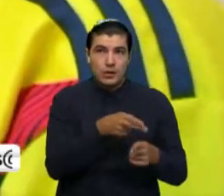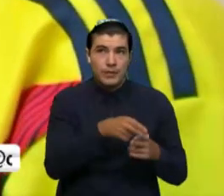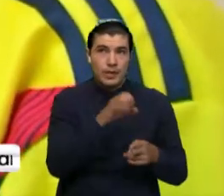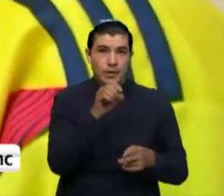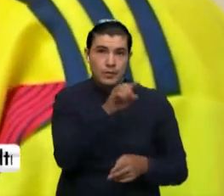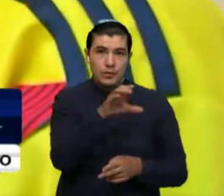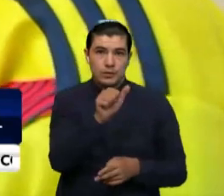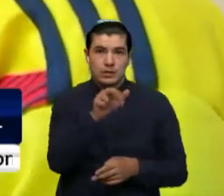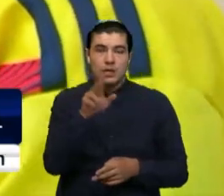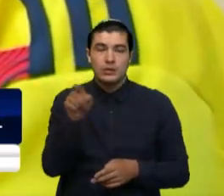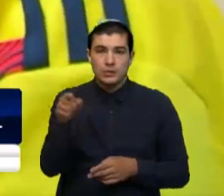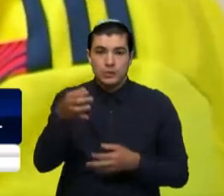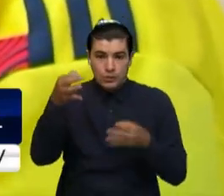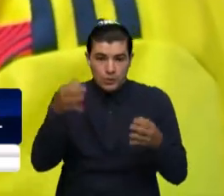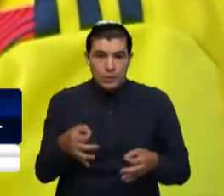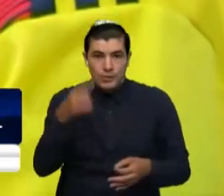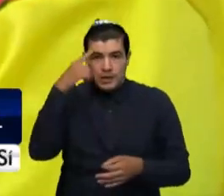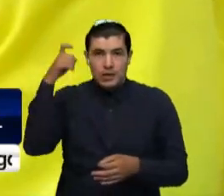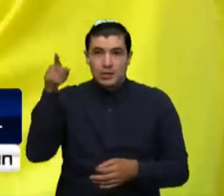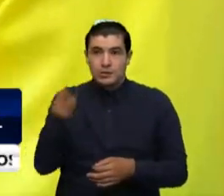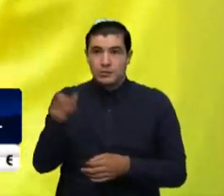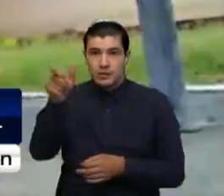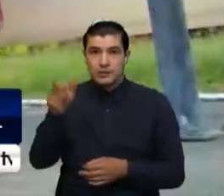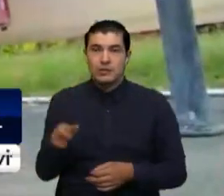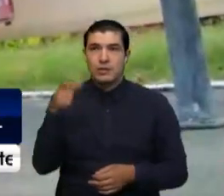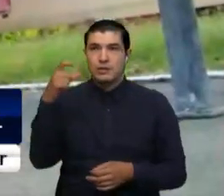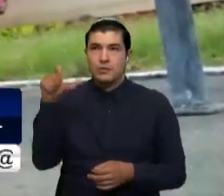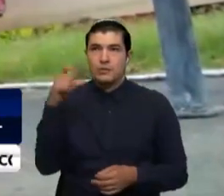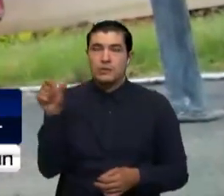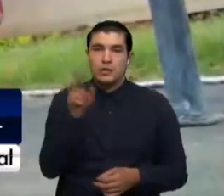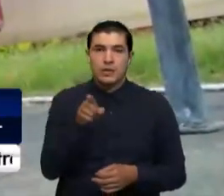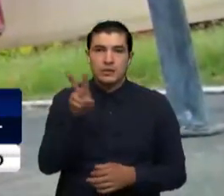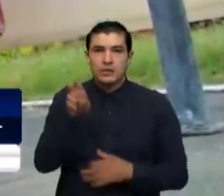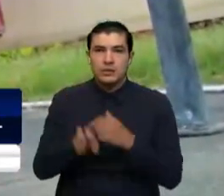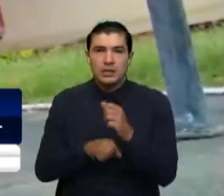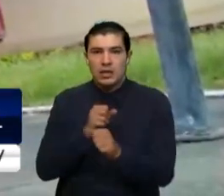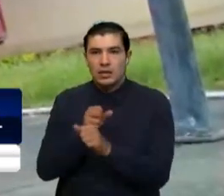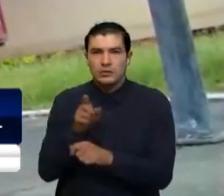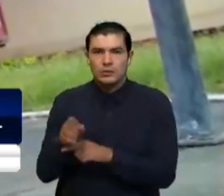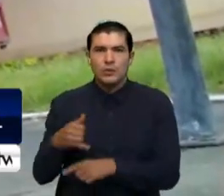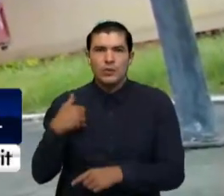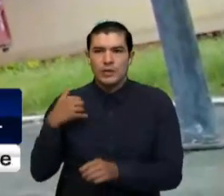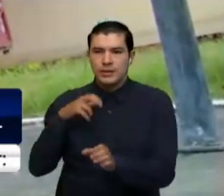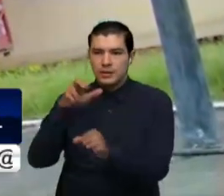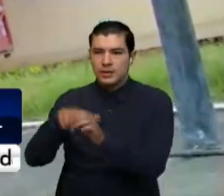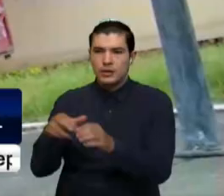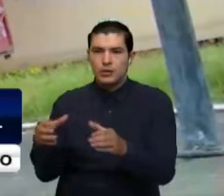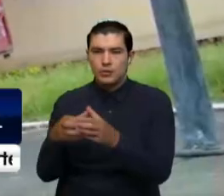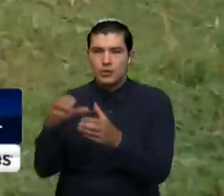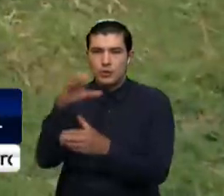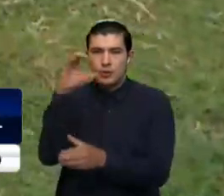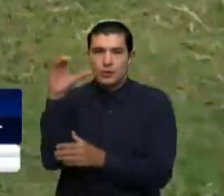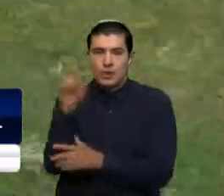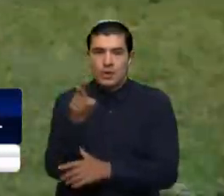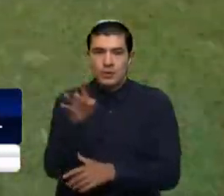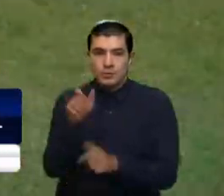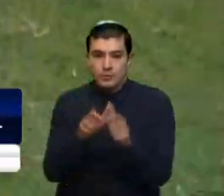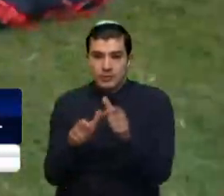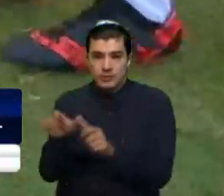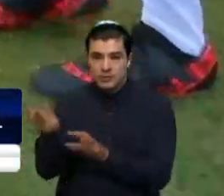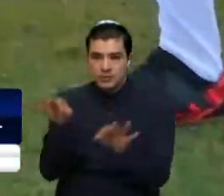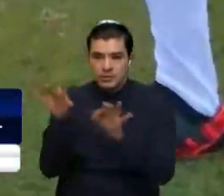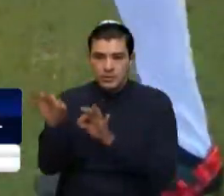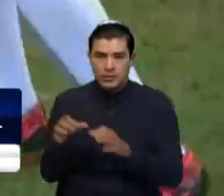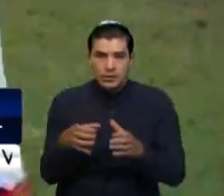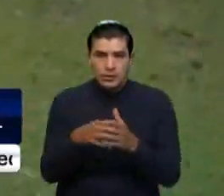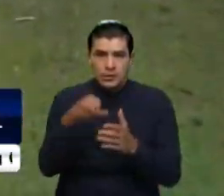cumplirá su gran sueño esté cucuteño de 17 años de edad entró al selecto grupo de 14 convocados por el